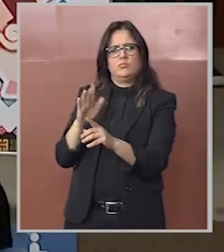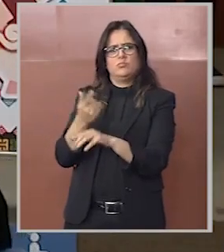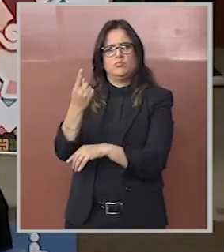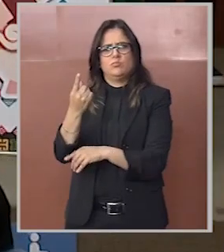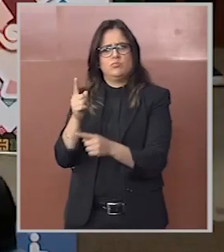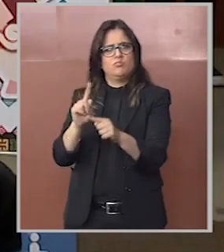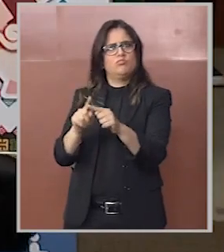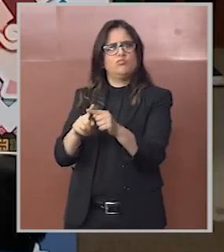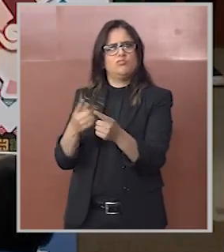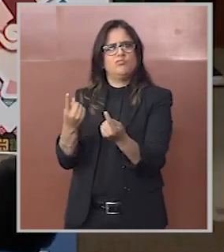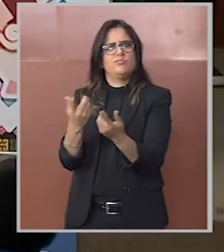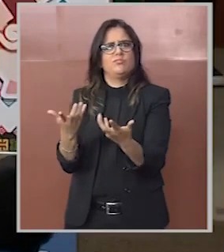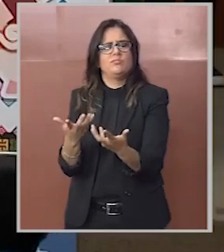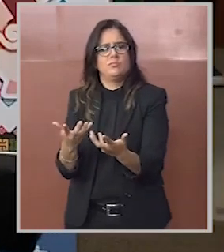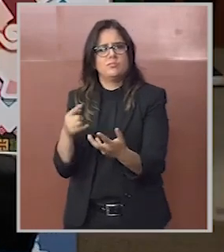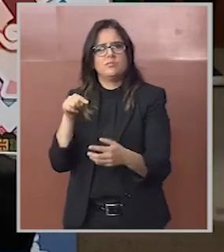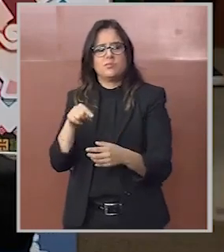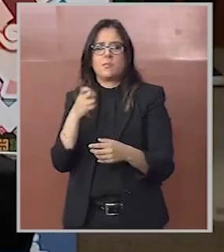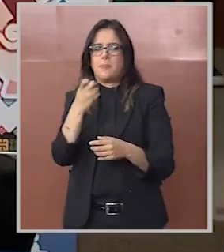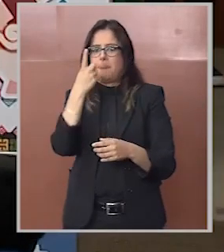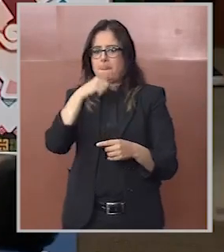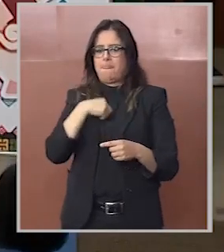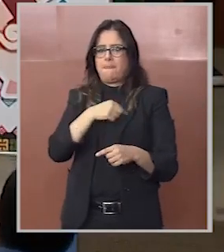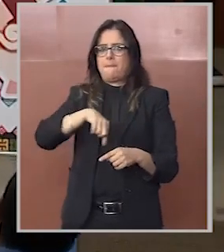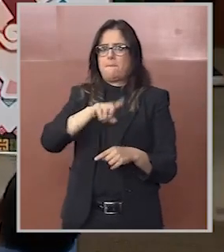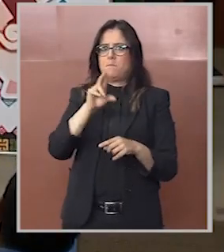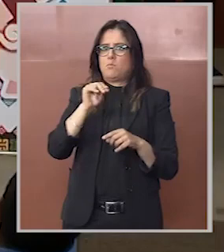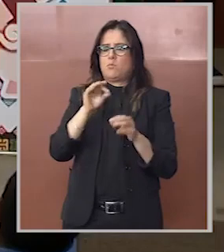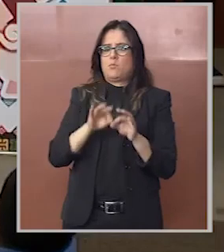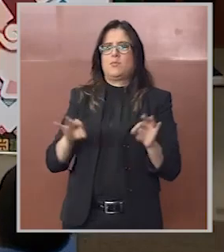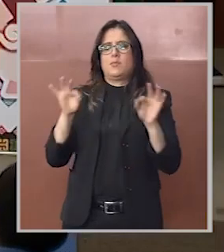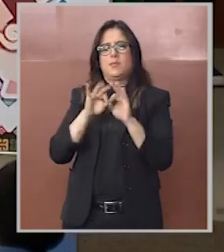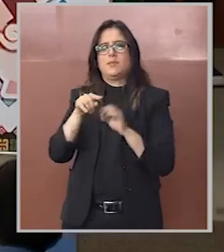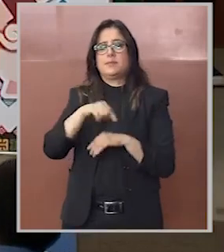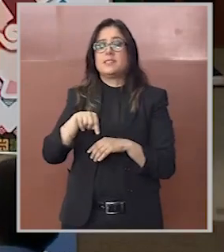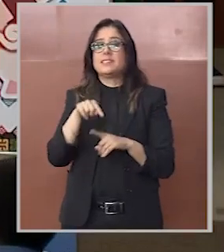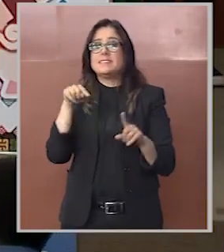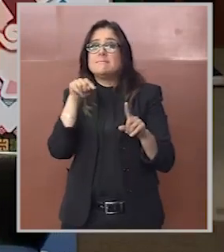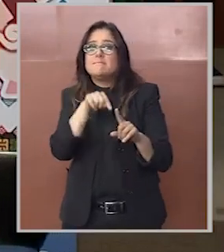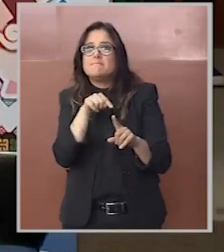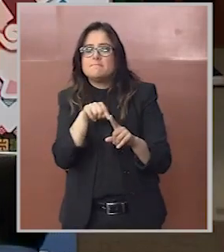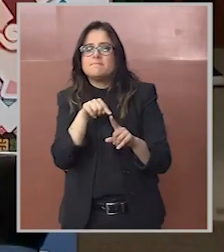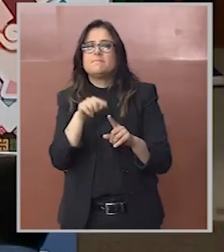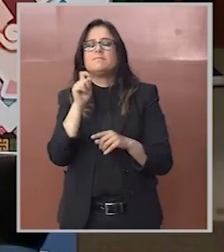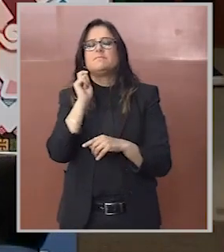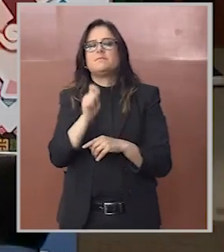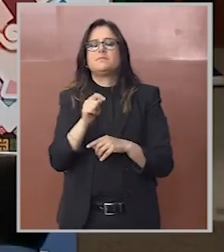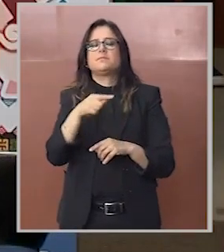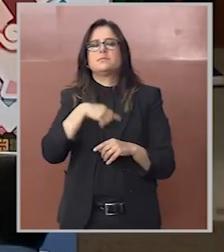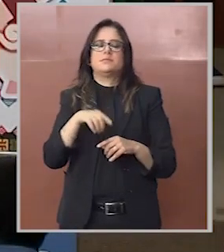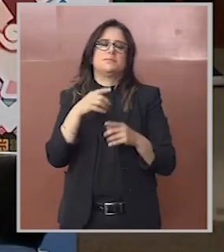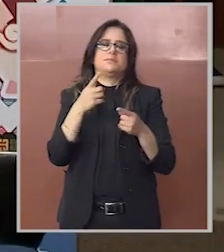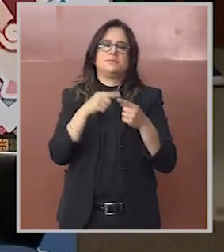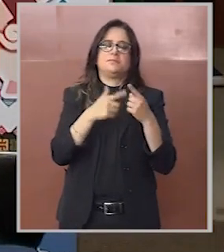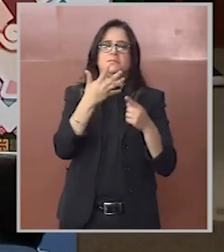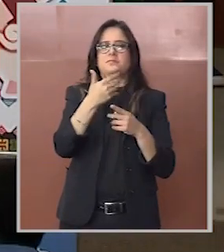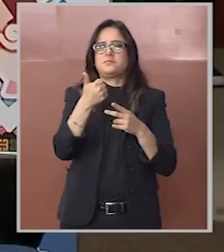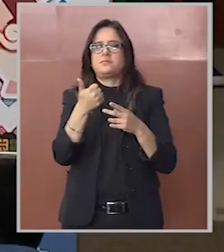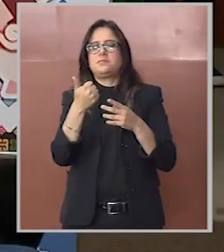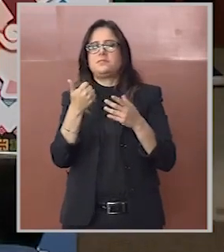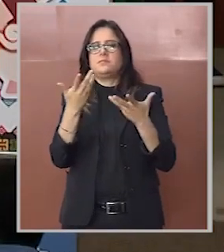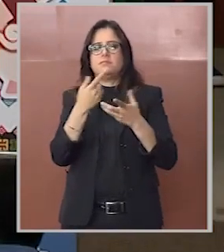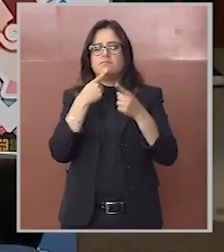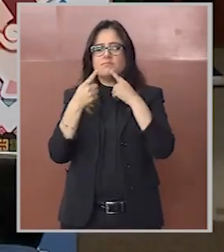nosotras Eso no es relevante Y entonces de ahí Pero como este otros cinco seis ejercicios similares muy